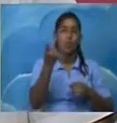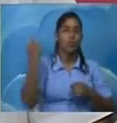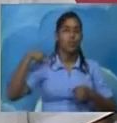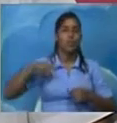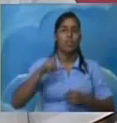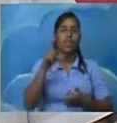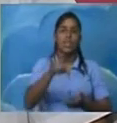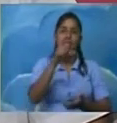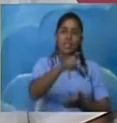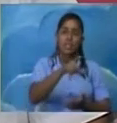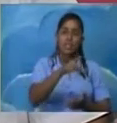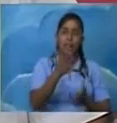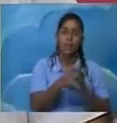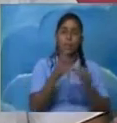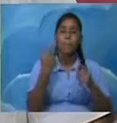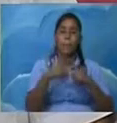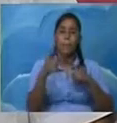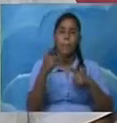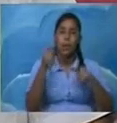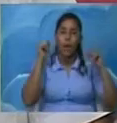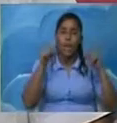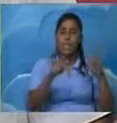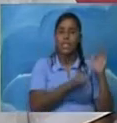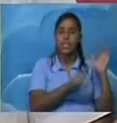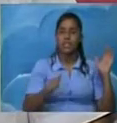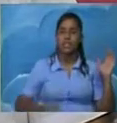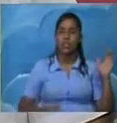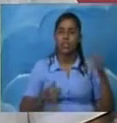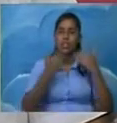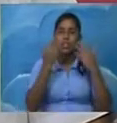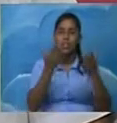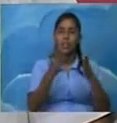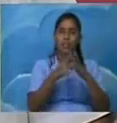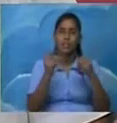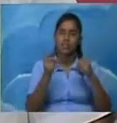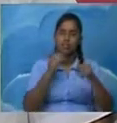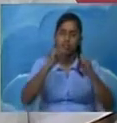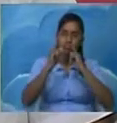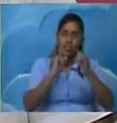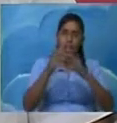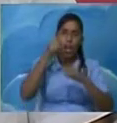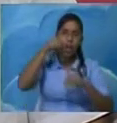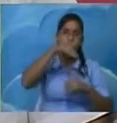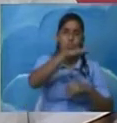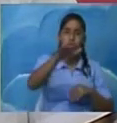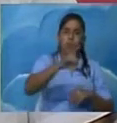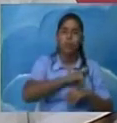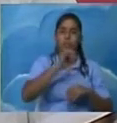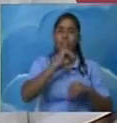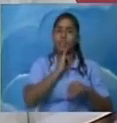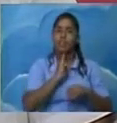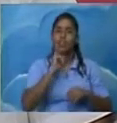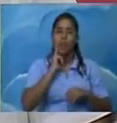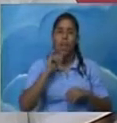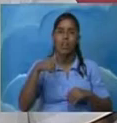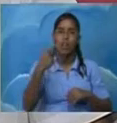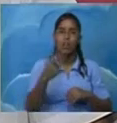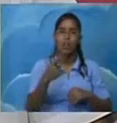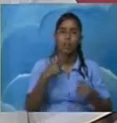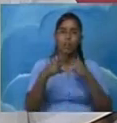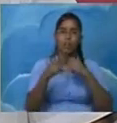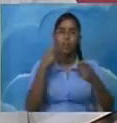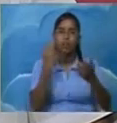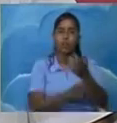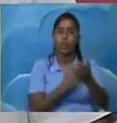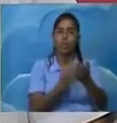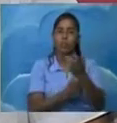tiene necesidad. Pero aquí el Señor le daba instrucciones al pueblo de Israel que cuando se vendiere un hermano